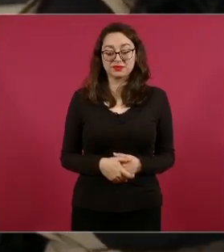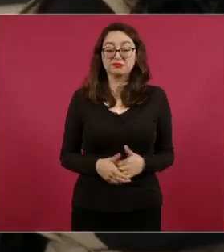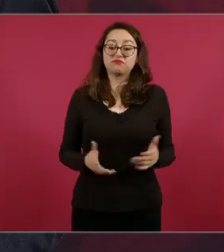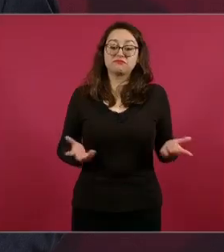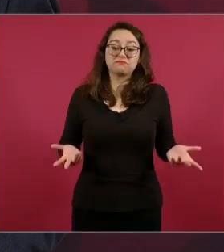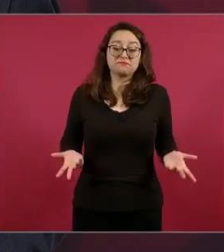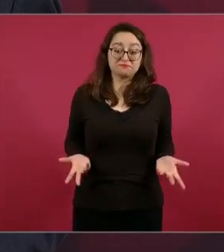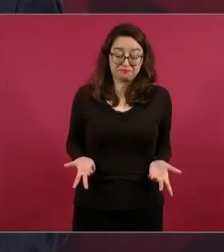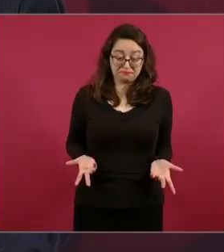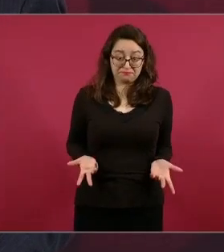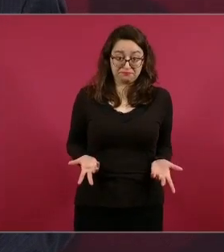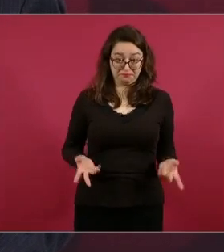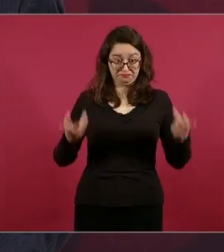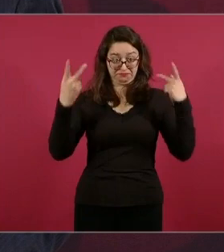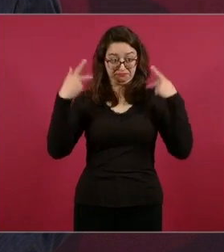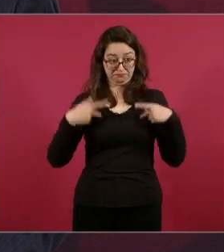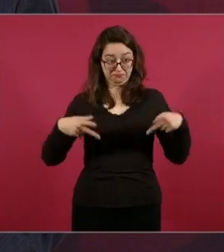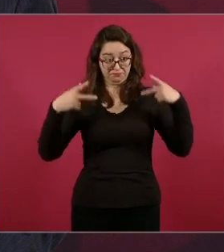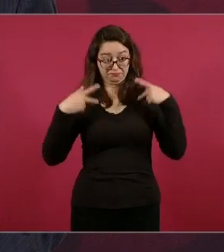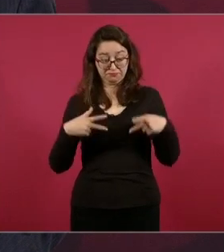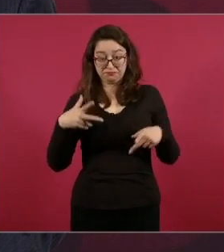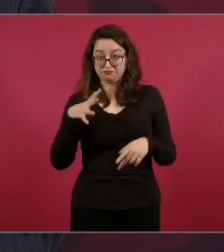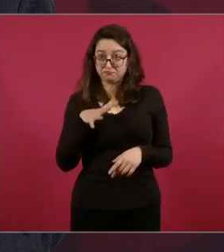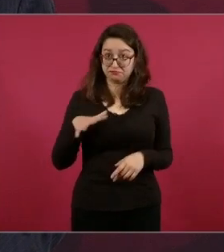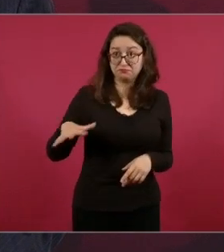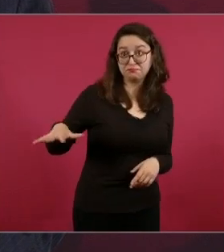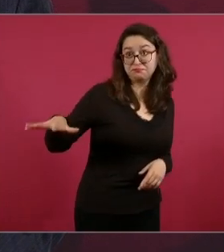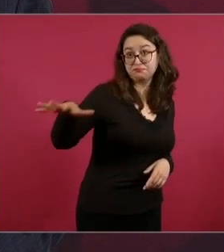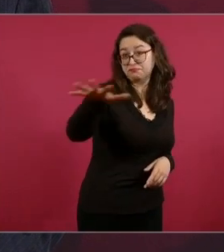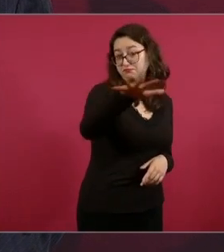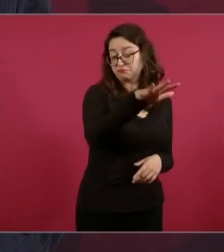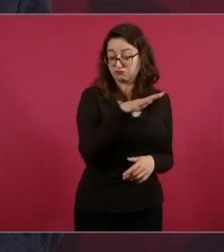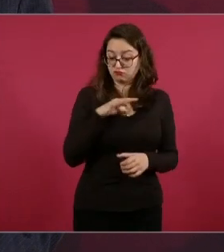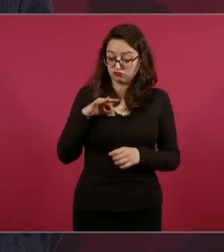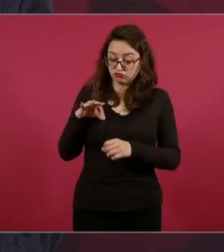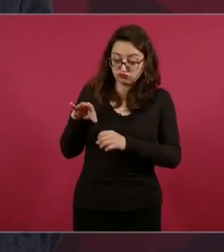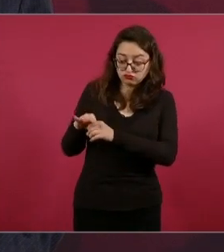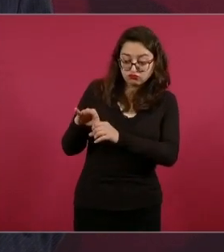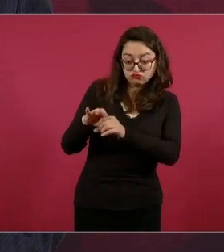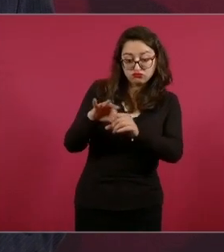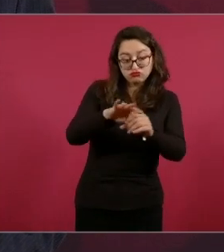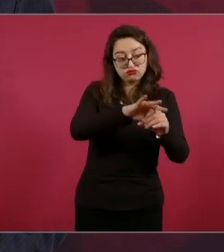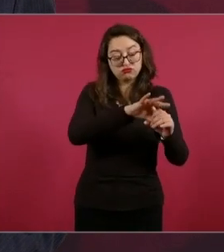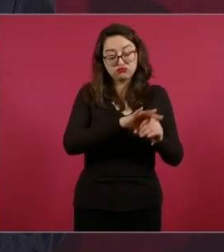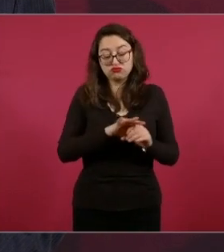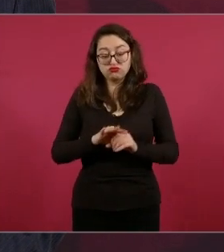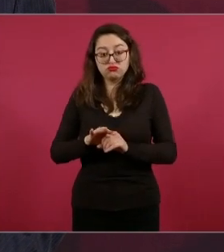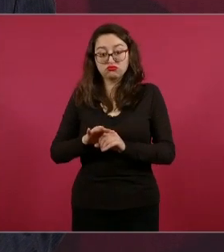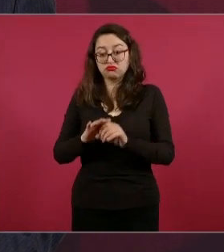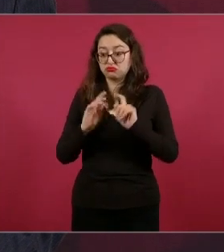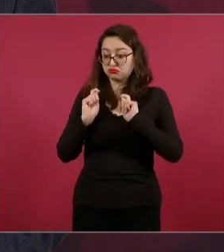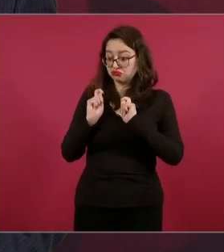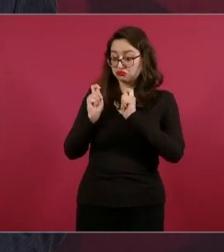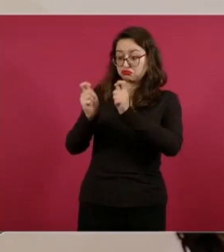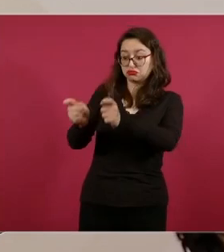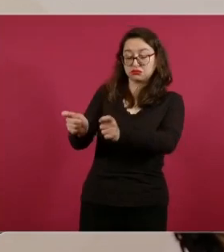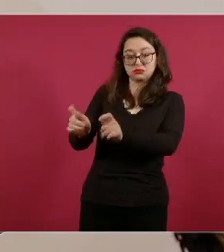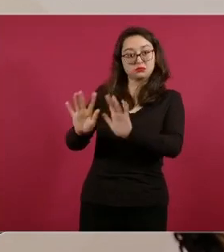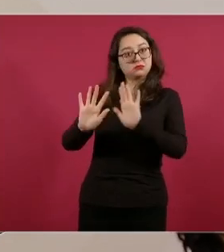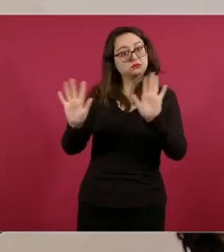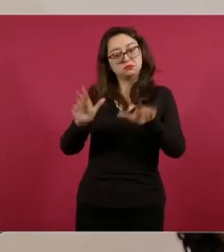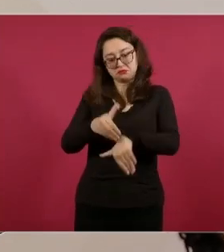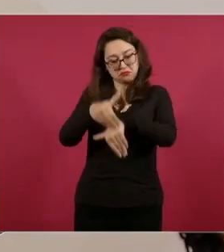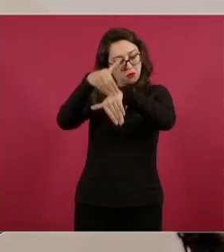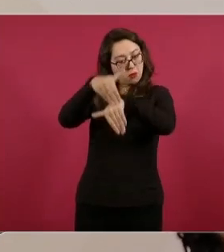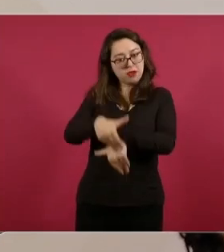El pueblo decide quién debe ser presidente o presidenta, se tiene que